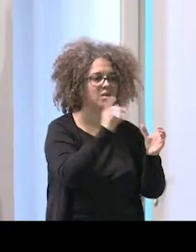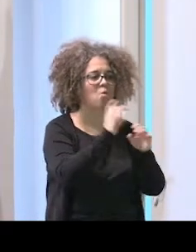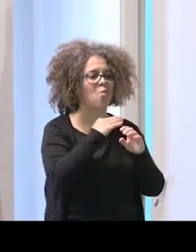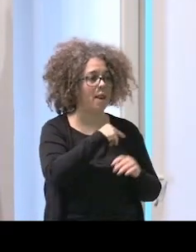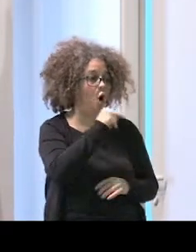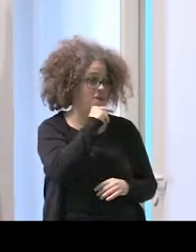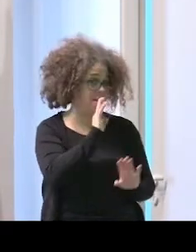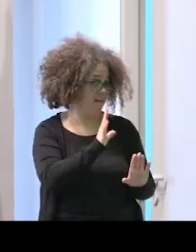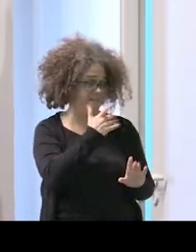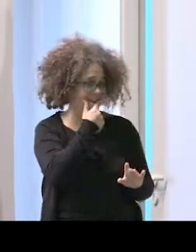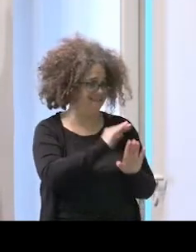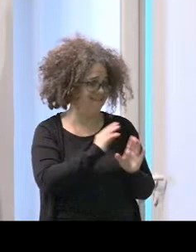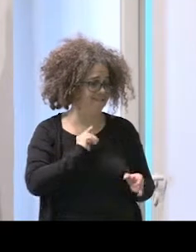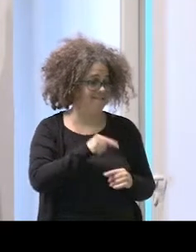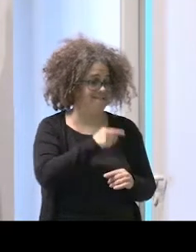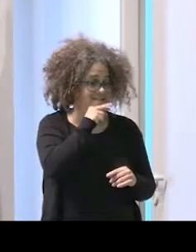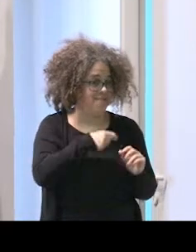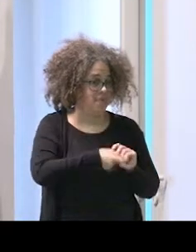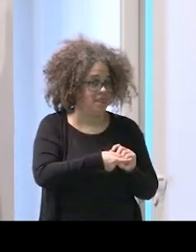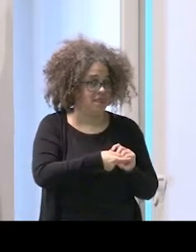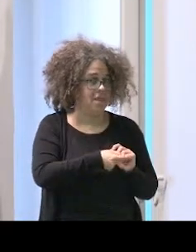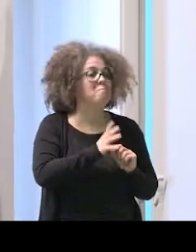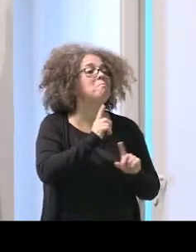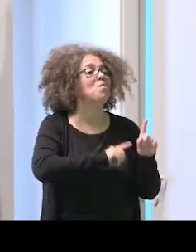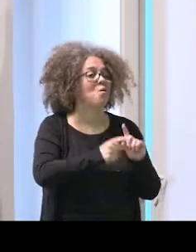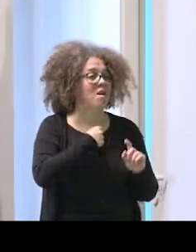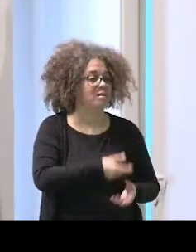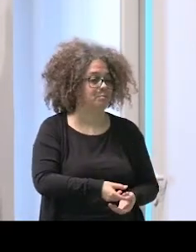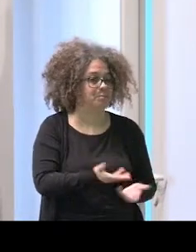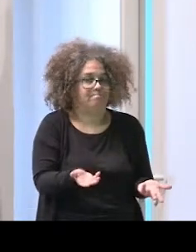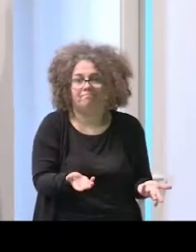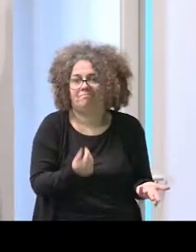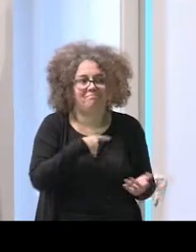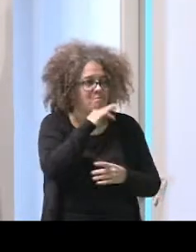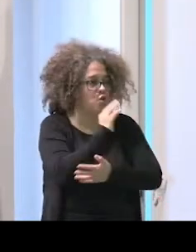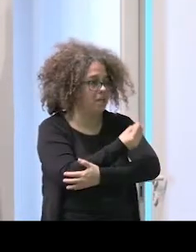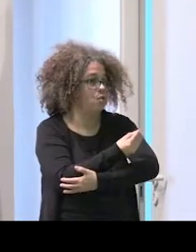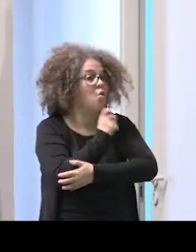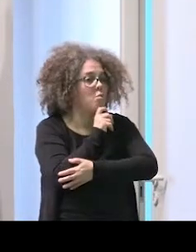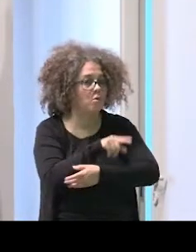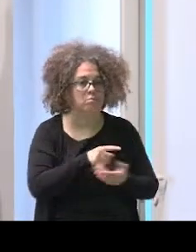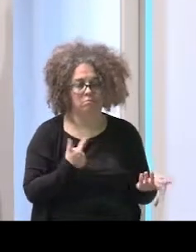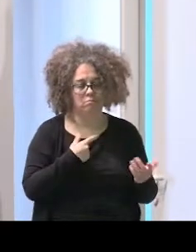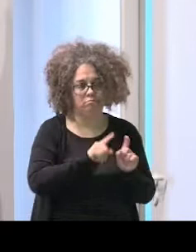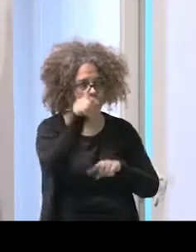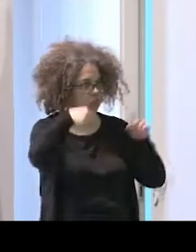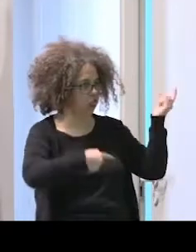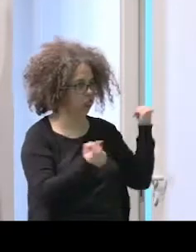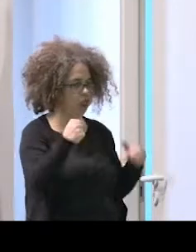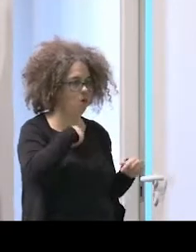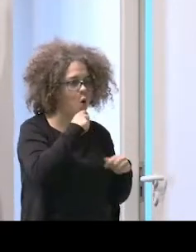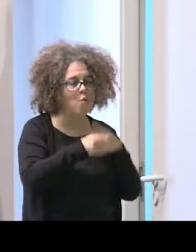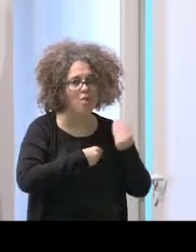orina. Pero la orina tiene sus problemas de recogida. En niños pequeños ya os lo podéis imaginar. Entonces, en